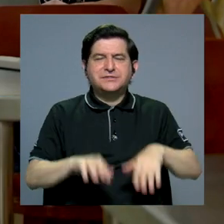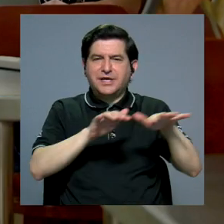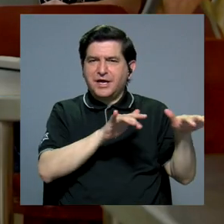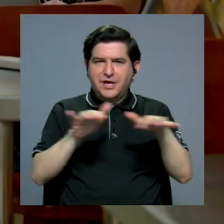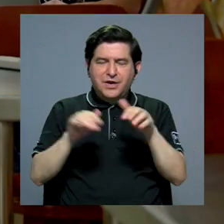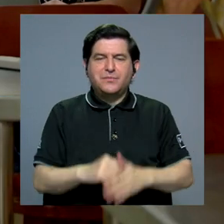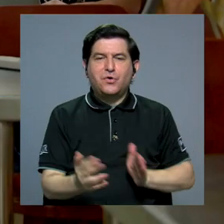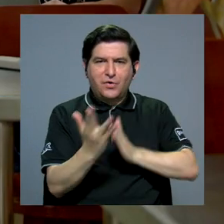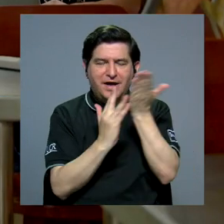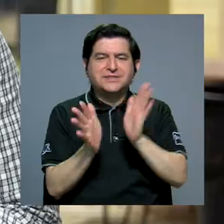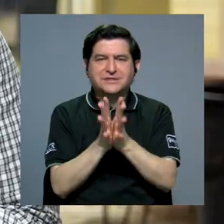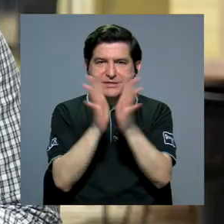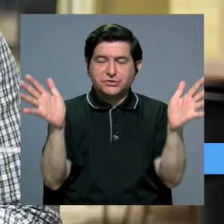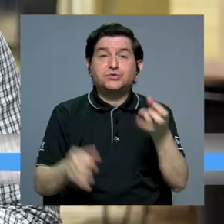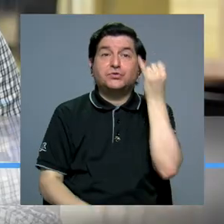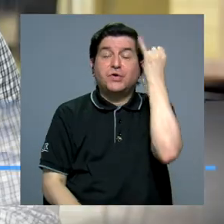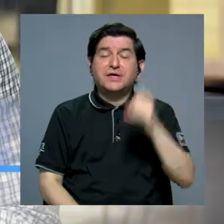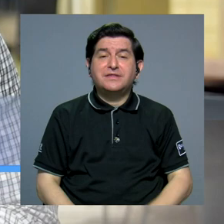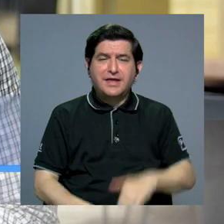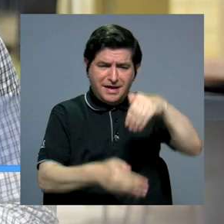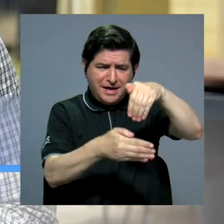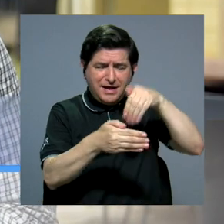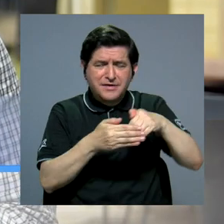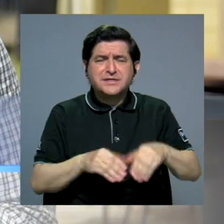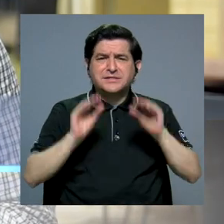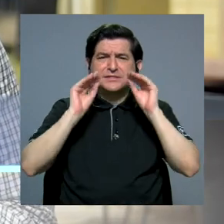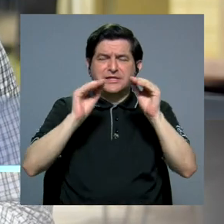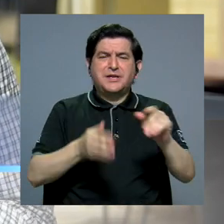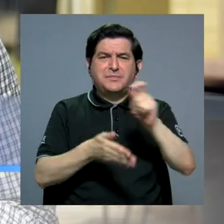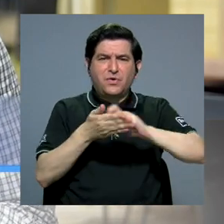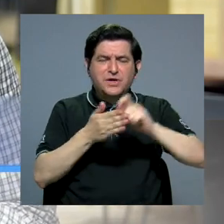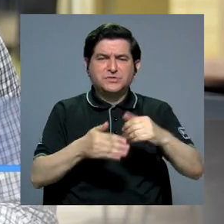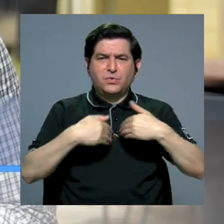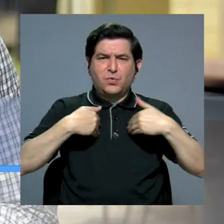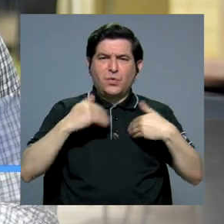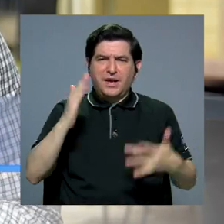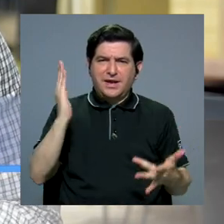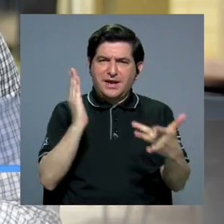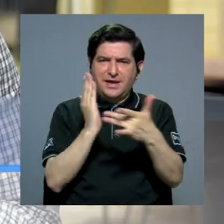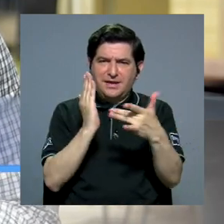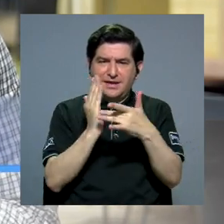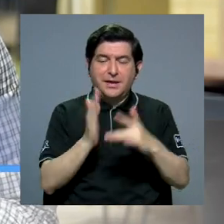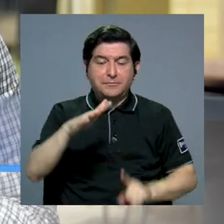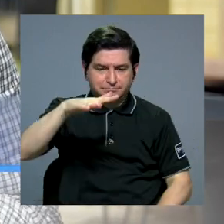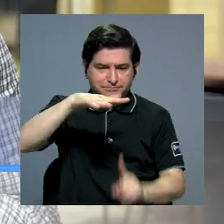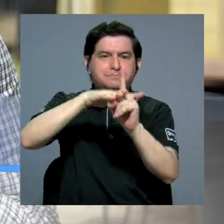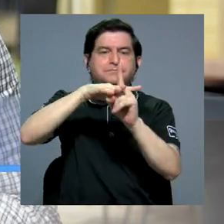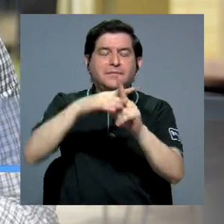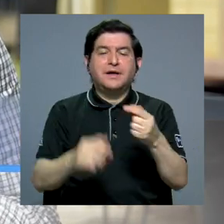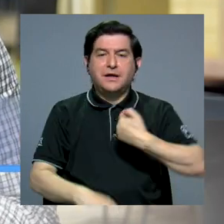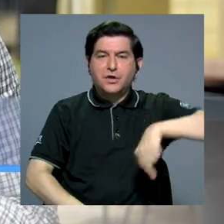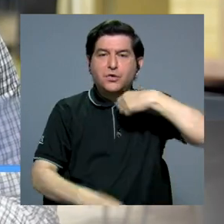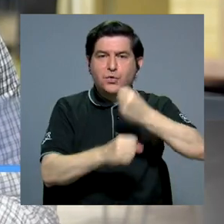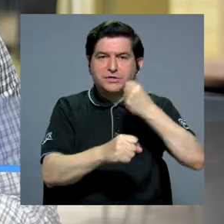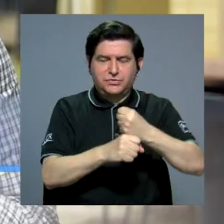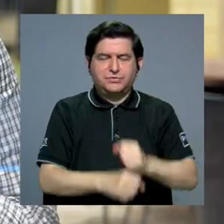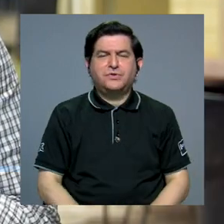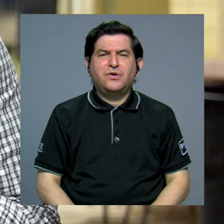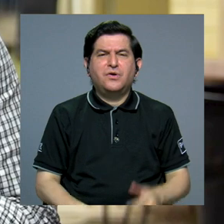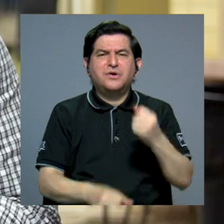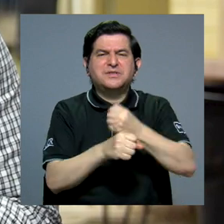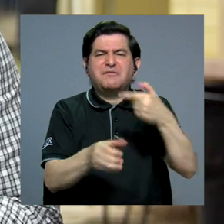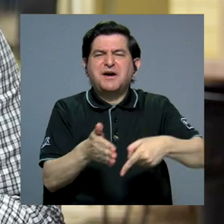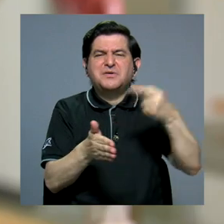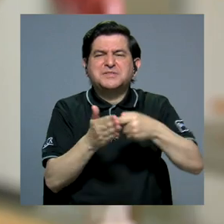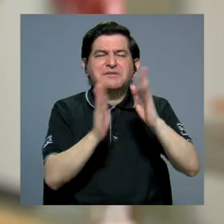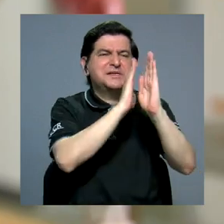de acceso público. La idea del acervo académico de la Escuela de Zootecnia es visibilizar lo que hacemos, porque muchos de los trabajos quedan en un